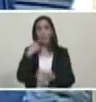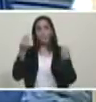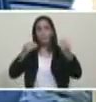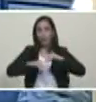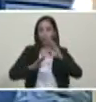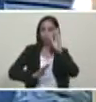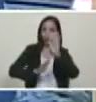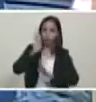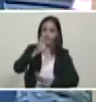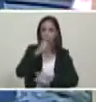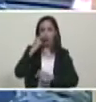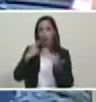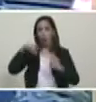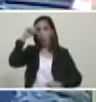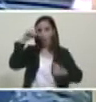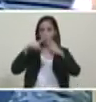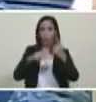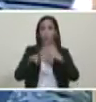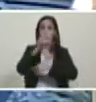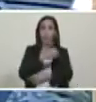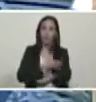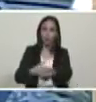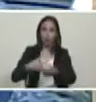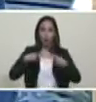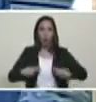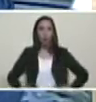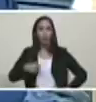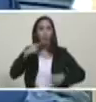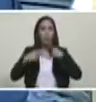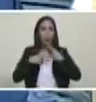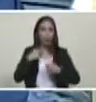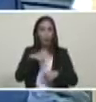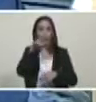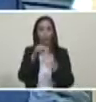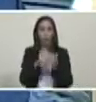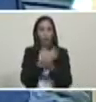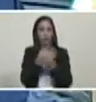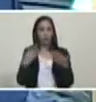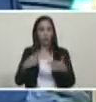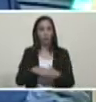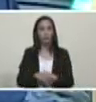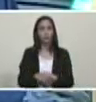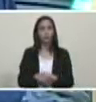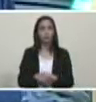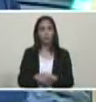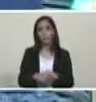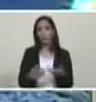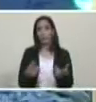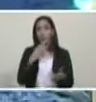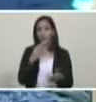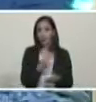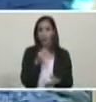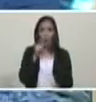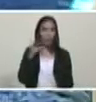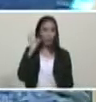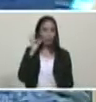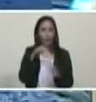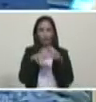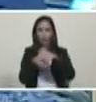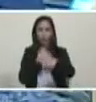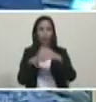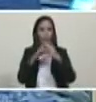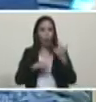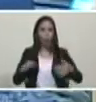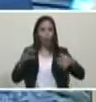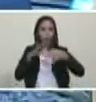la pauta hacia la nueva meta, 3 millones de milicianos 2019. Los milicianos, las milicianas, todo eso debe